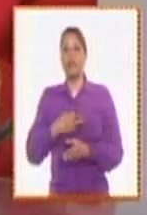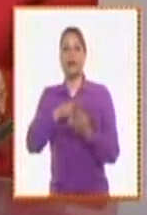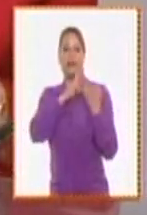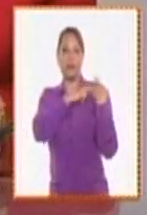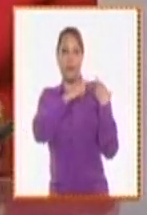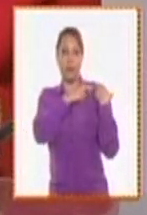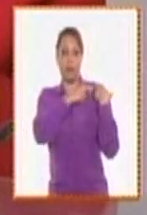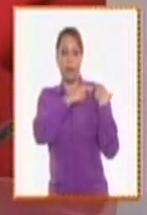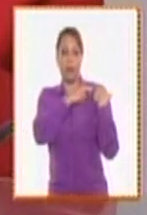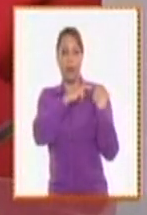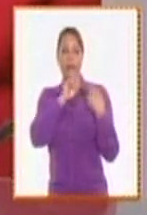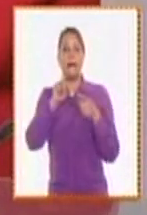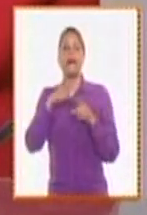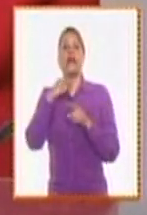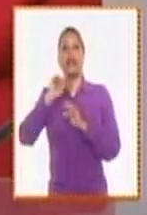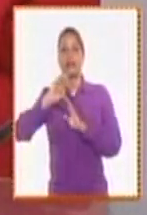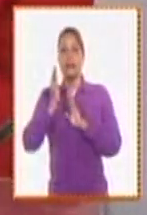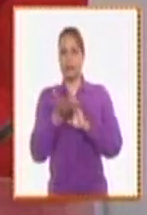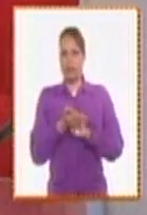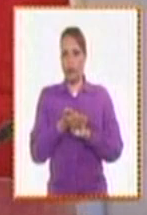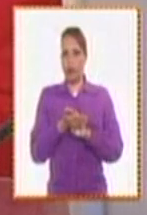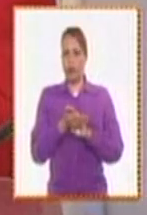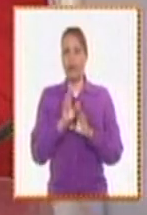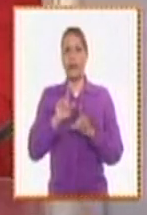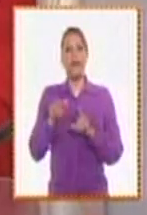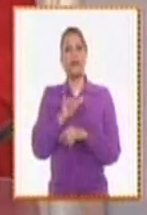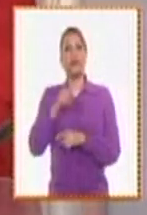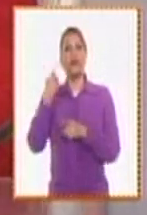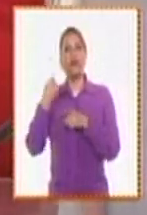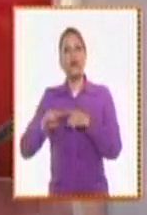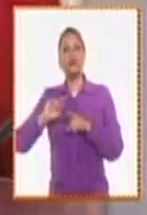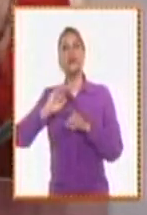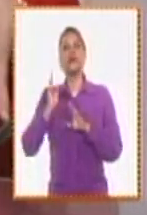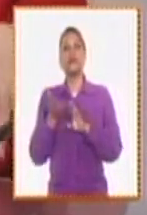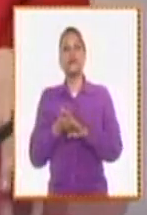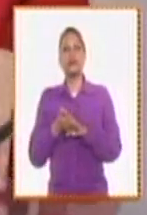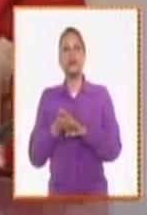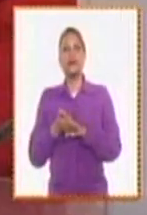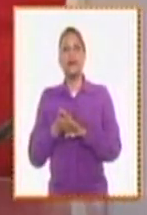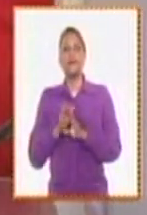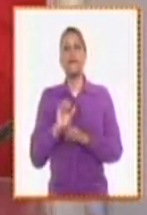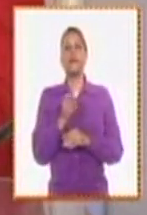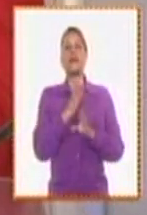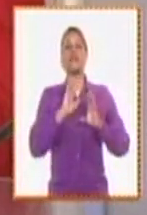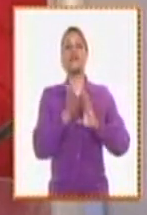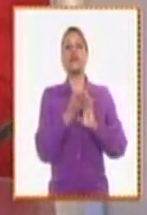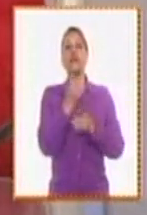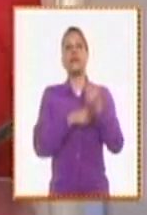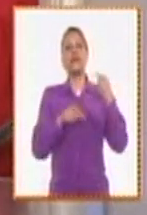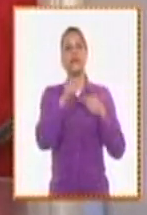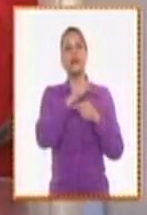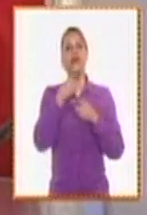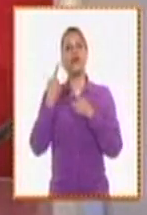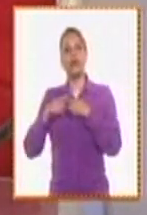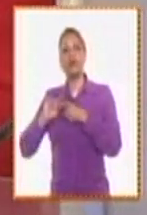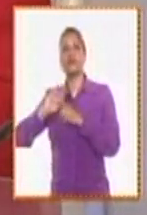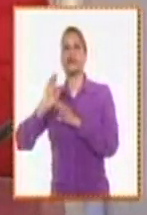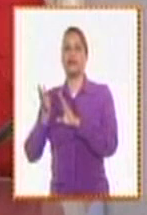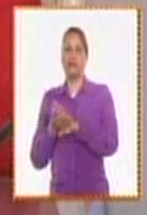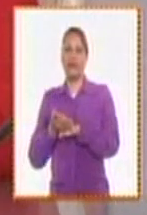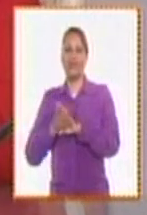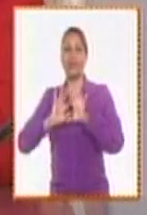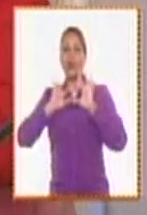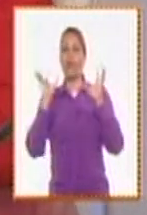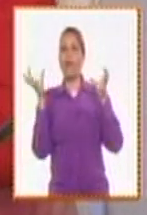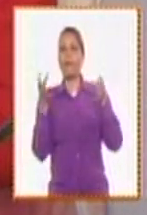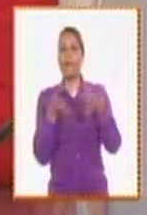de estas sanciones que hablamos antes, también las sanciones accesorias, o sea, sanciones principales y también sanciones accesorias. Esto completa